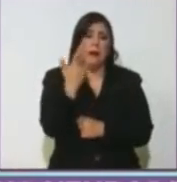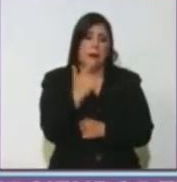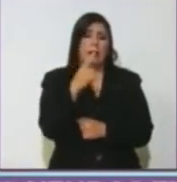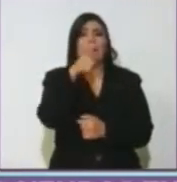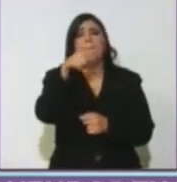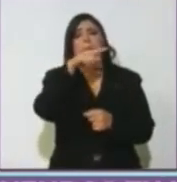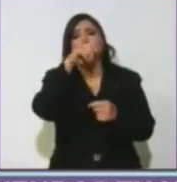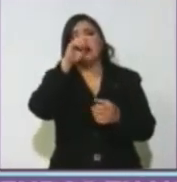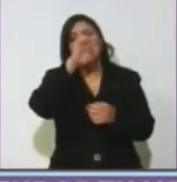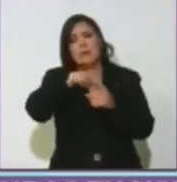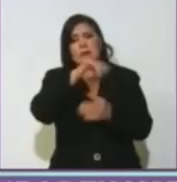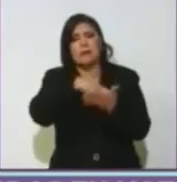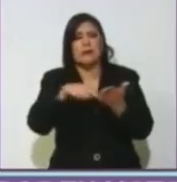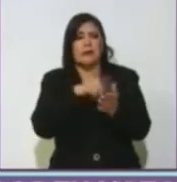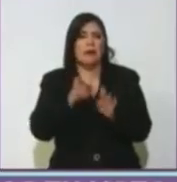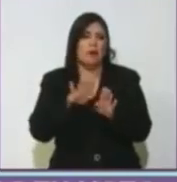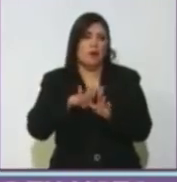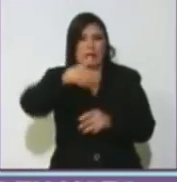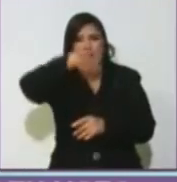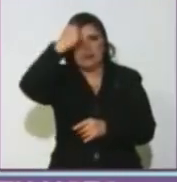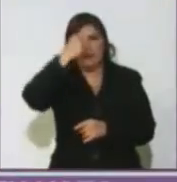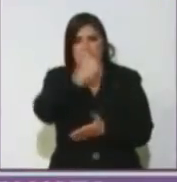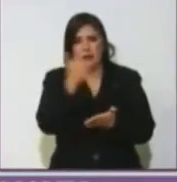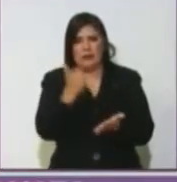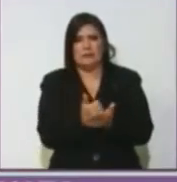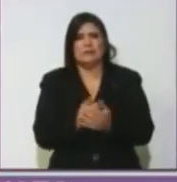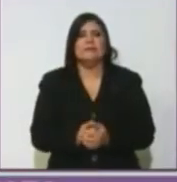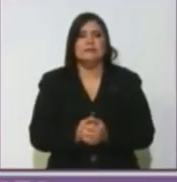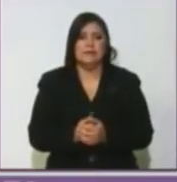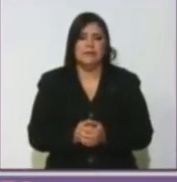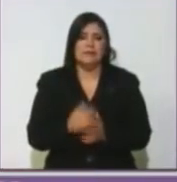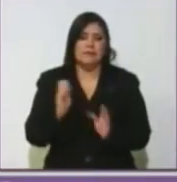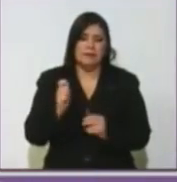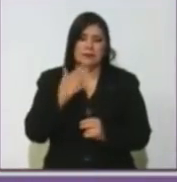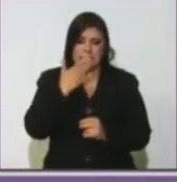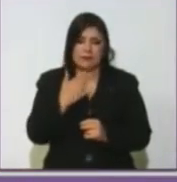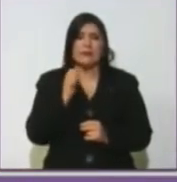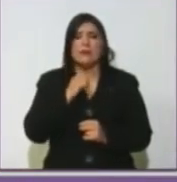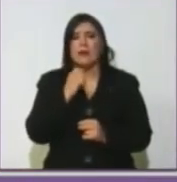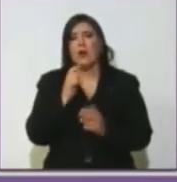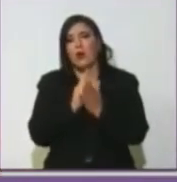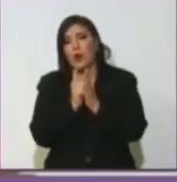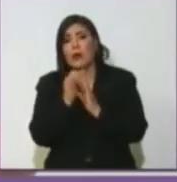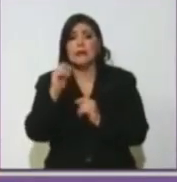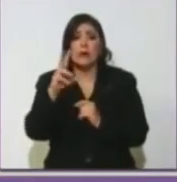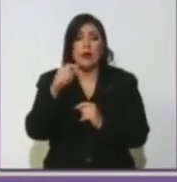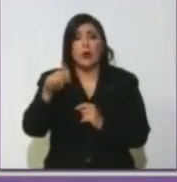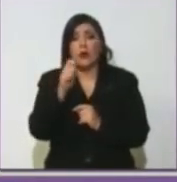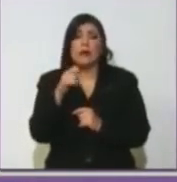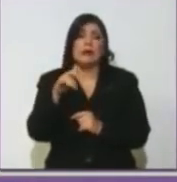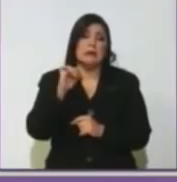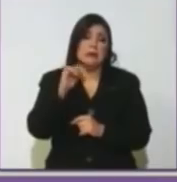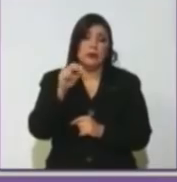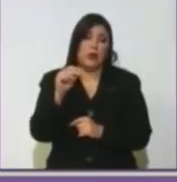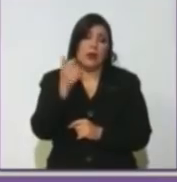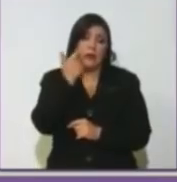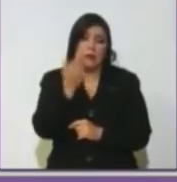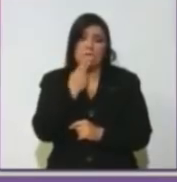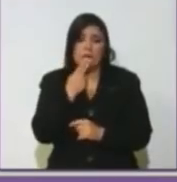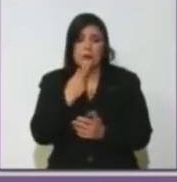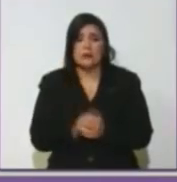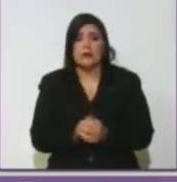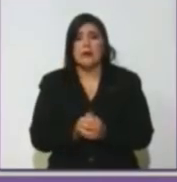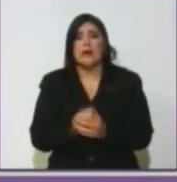por una candidata ciudadana gracias porque cinco van a quedar ahí pocos segundos y ustedes dirán sí aunque sean pocos segundos nos quieren utilizar